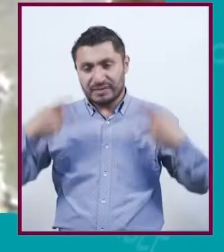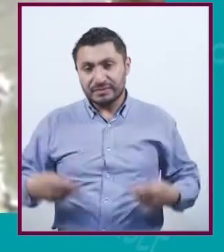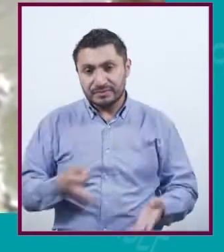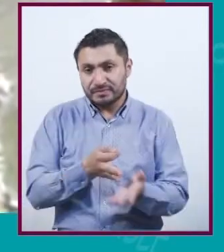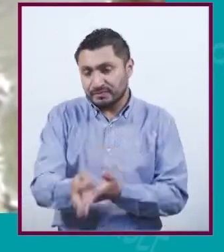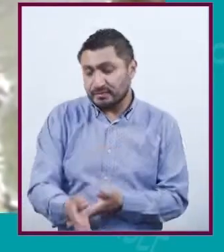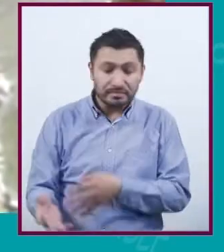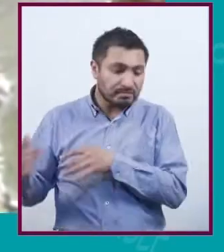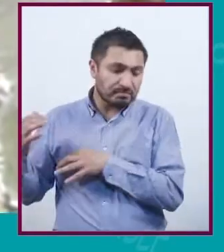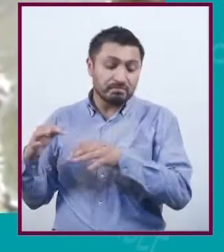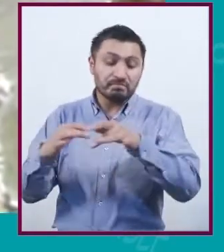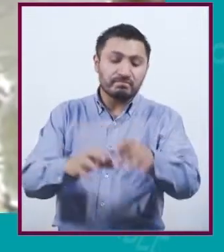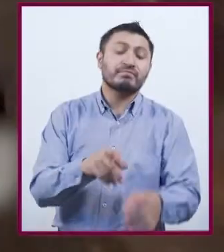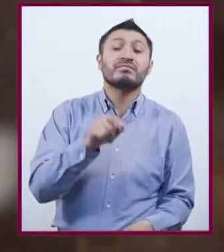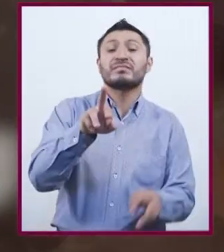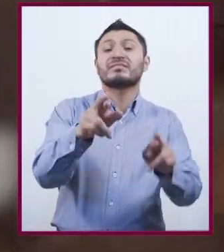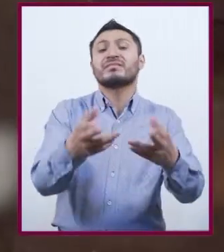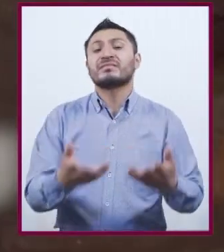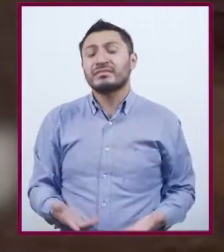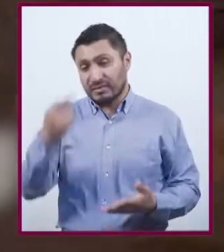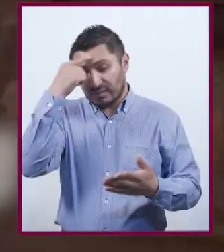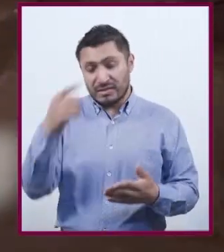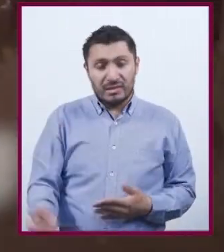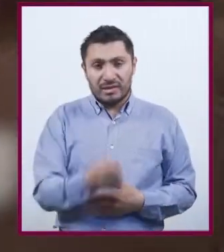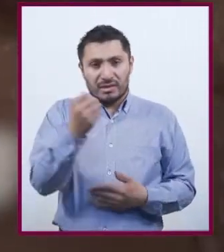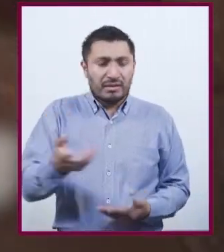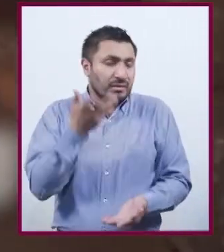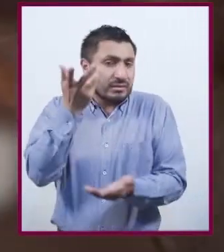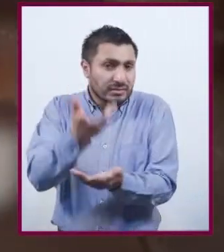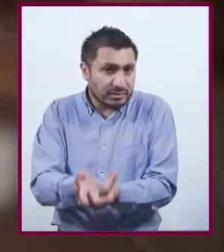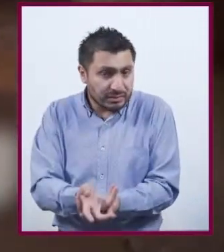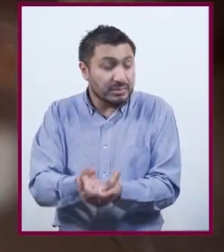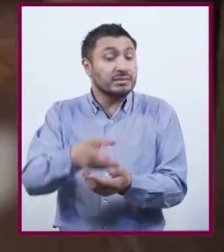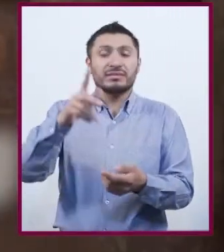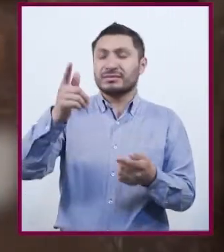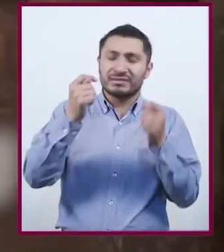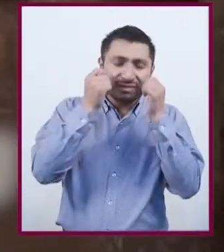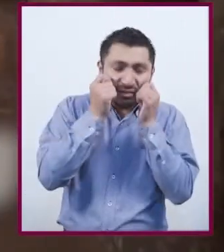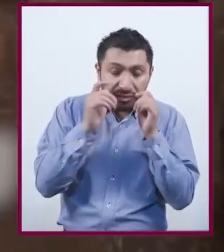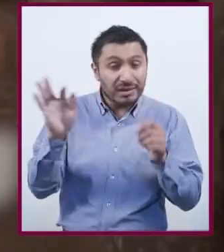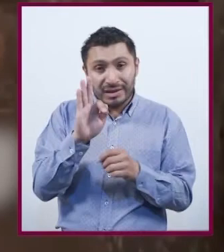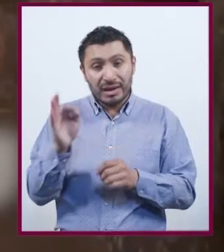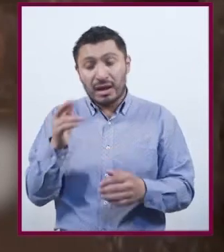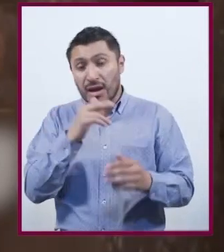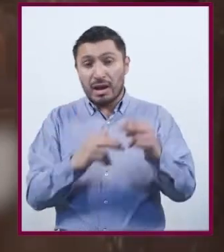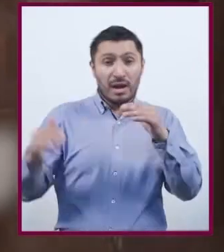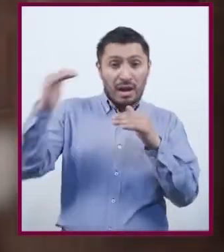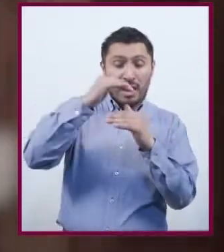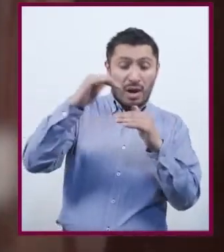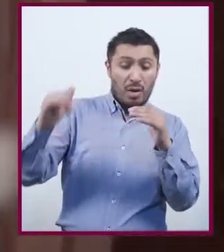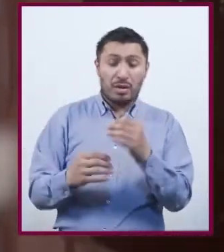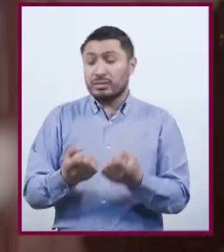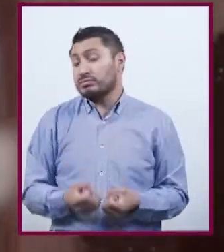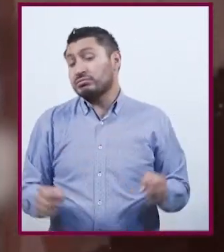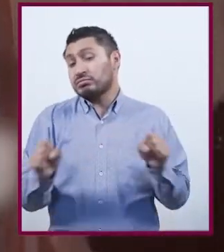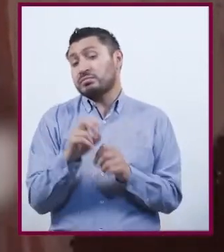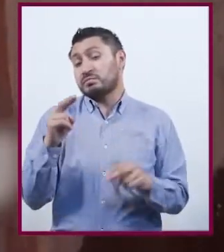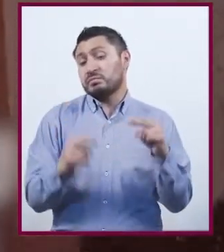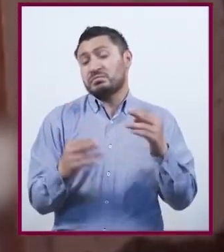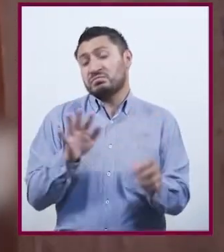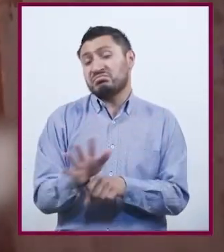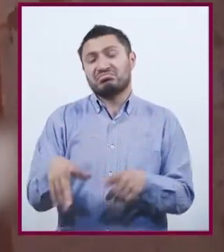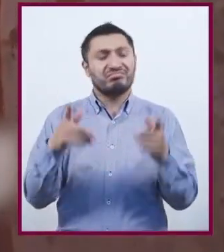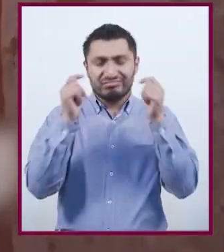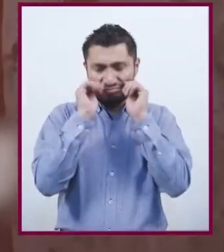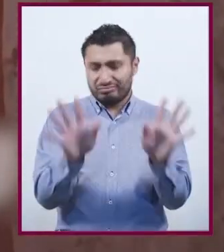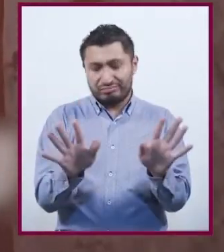solamente recibían la visita de fieles y peregrinos, sino que les recibían para su eterno descanso. No importaba si eran de la alta